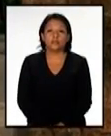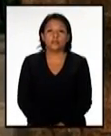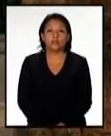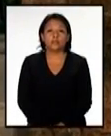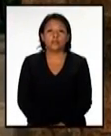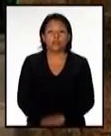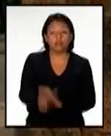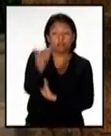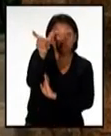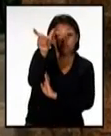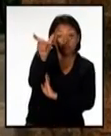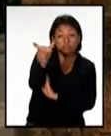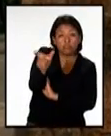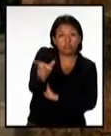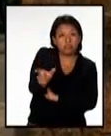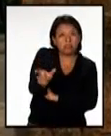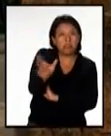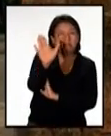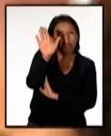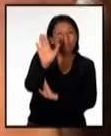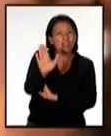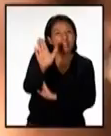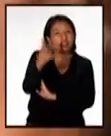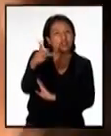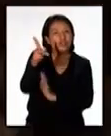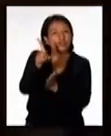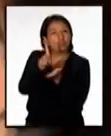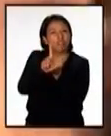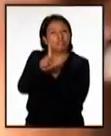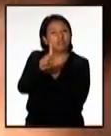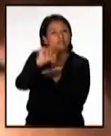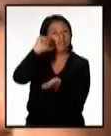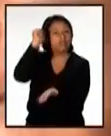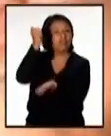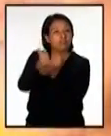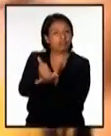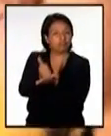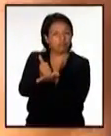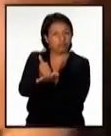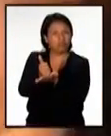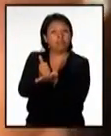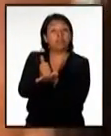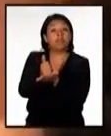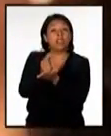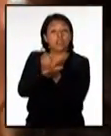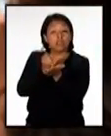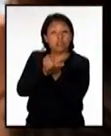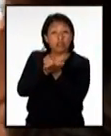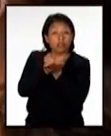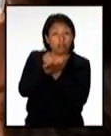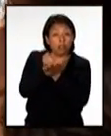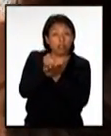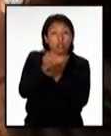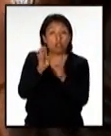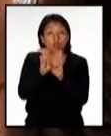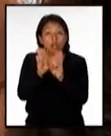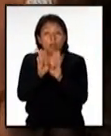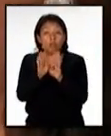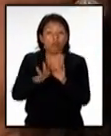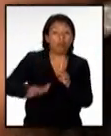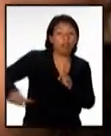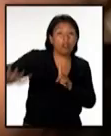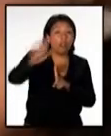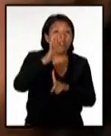La apariencia suele marcar el destino de las personas. Cuando se es distinto, cuando el entorno niega la posibilidad del